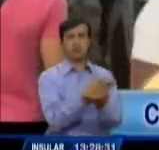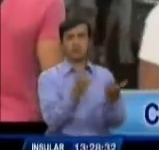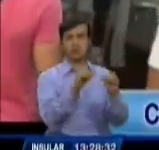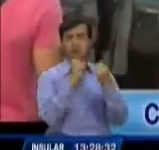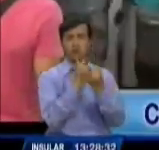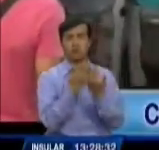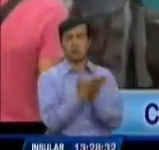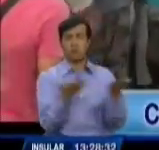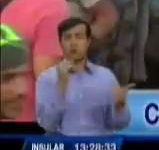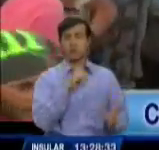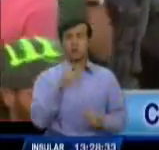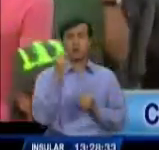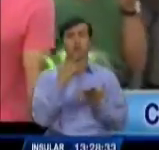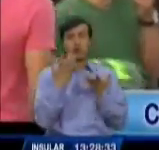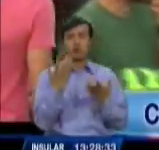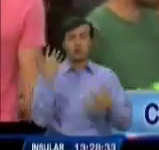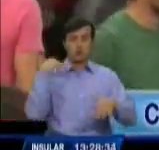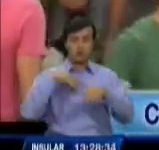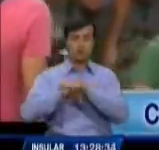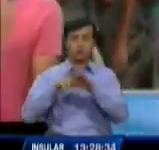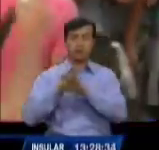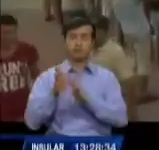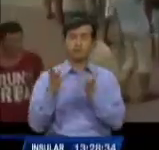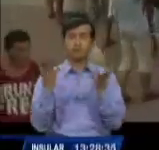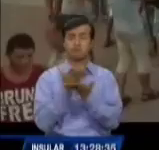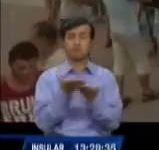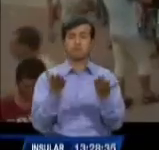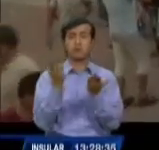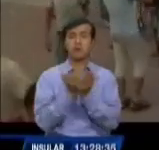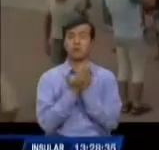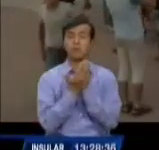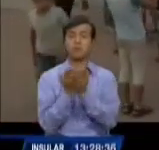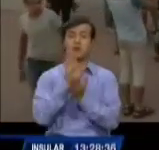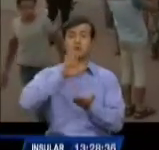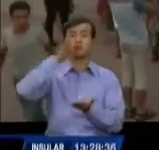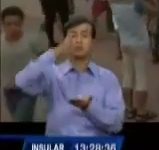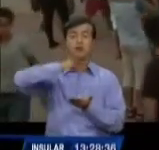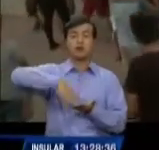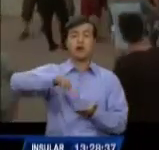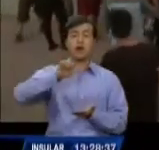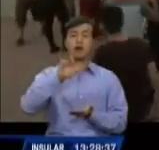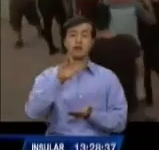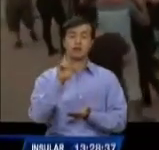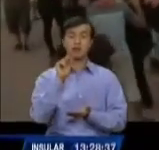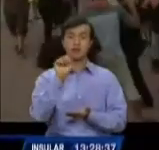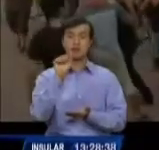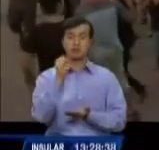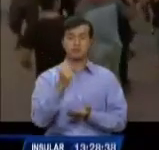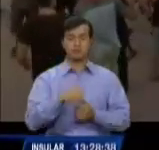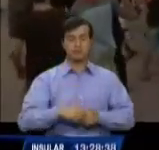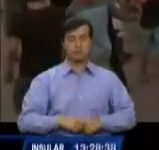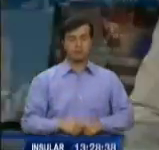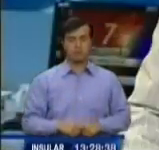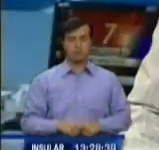personas refugiadas que trataron de ingresar por la fuerza a un barco que se dirigía a Atenas. Fernanda Vera, Ecuador TV.